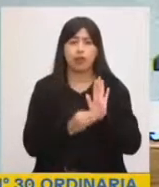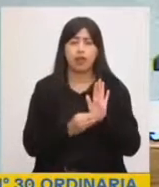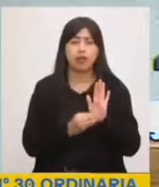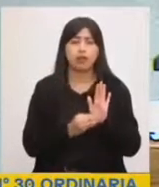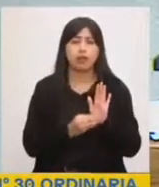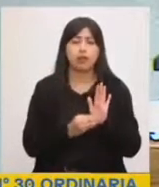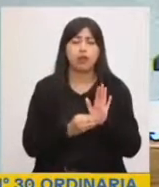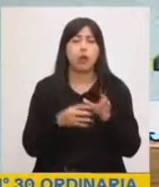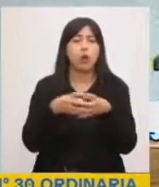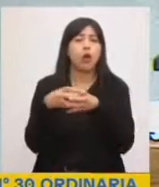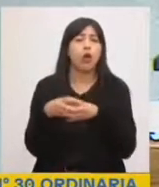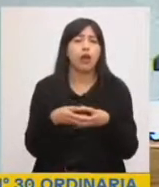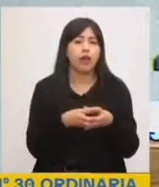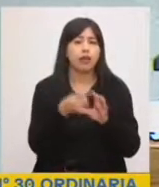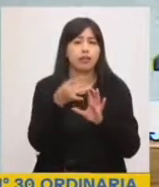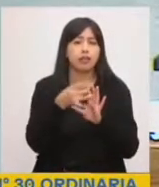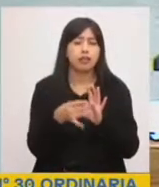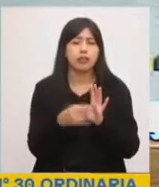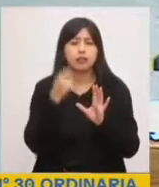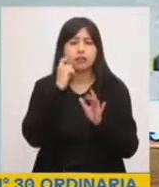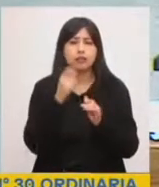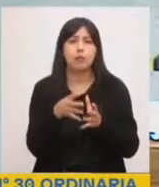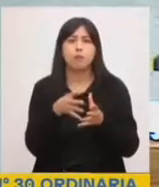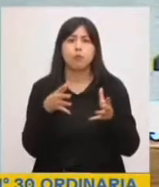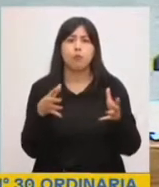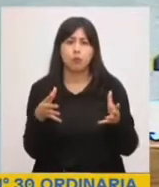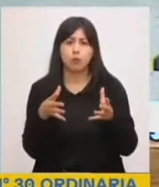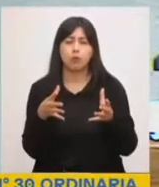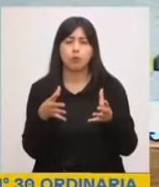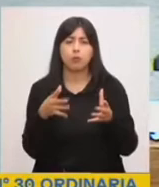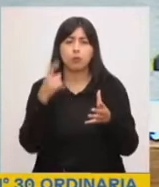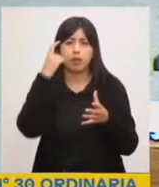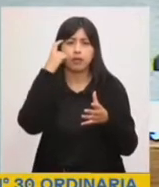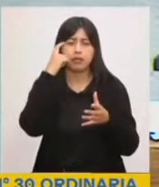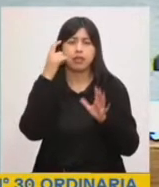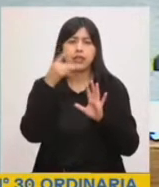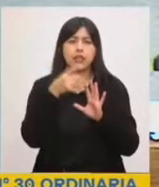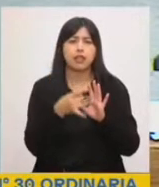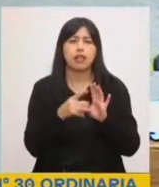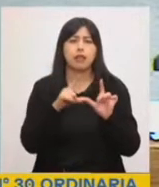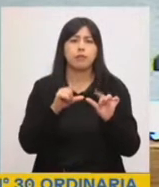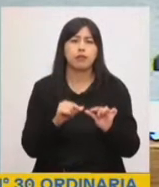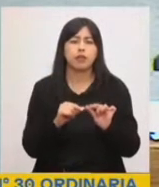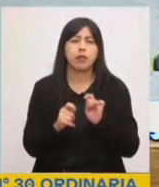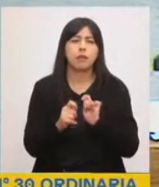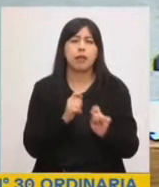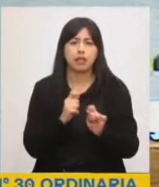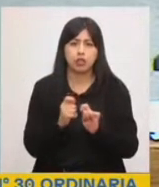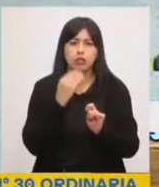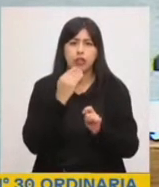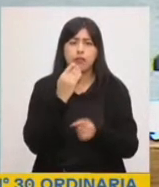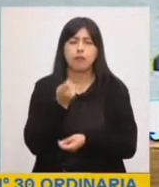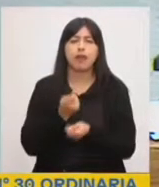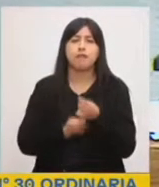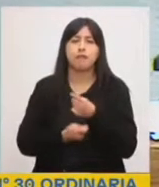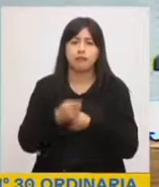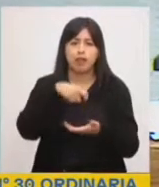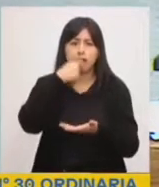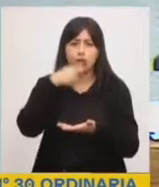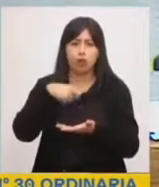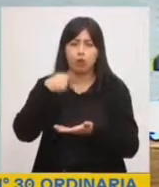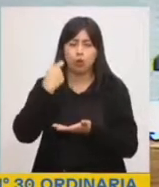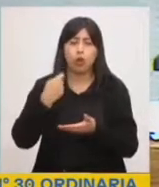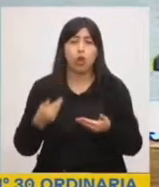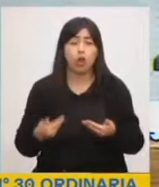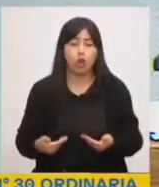han ampliado su catálogo de delitos, dejando atrás su foco de delitos menores peligrosos y de tráfico de drogas. Hoy en día